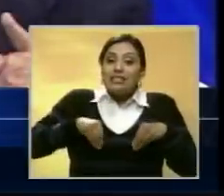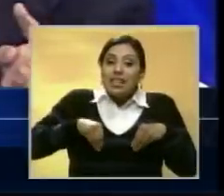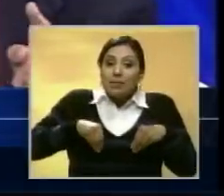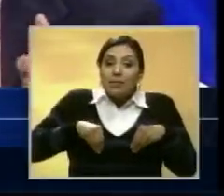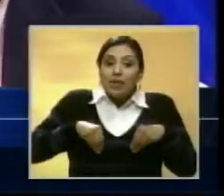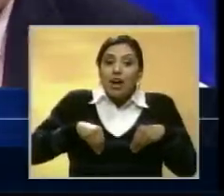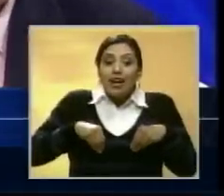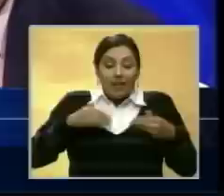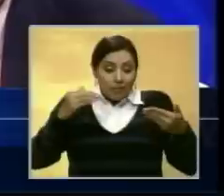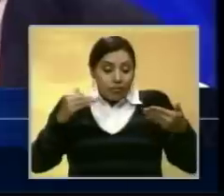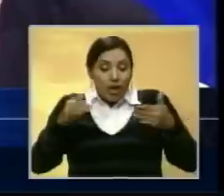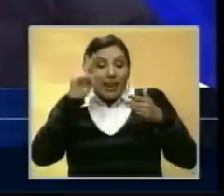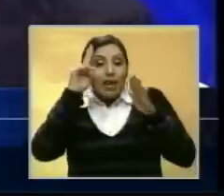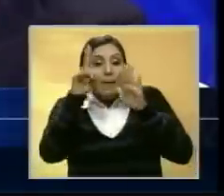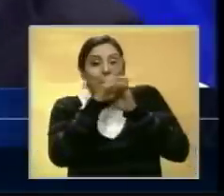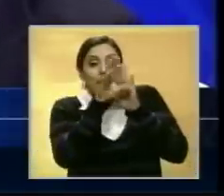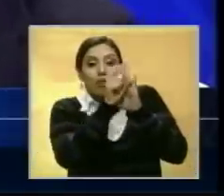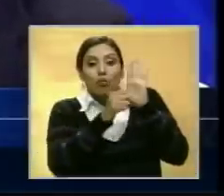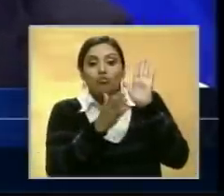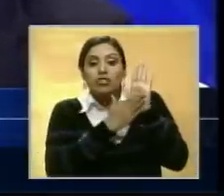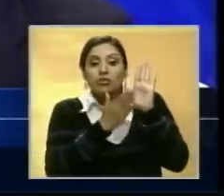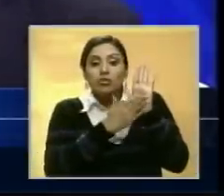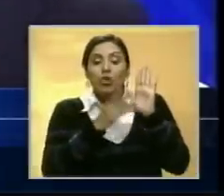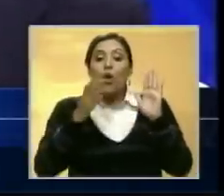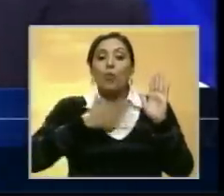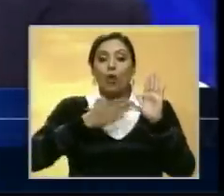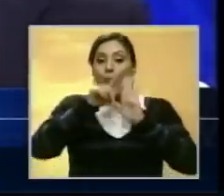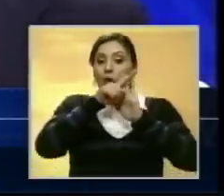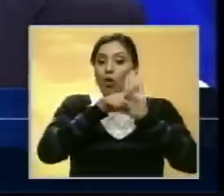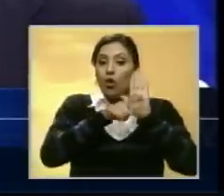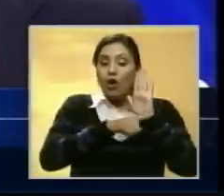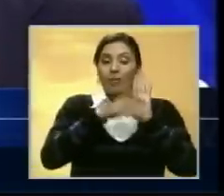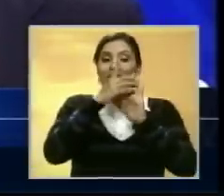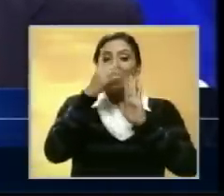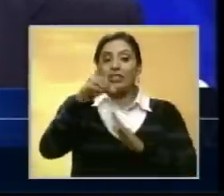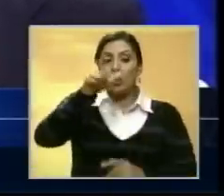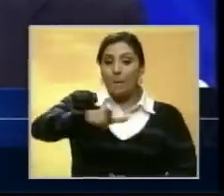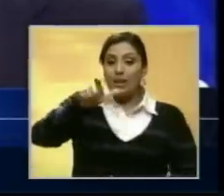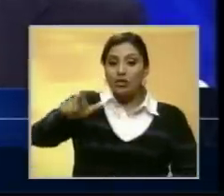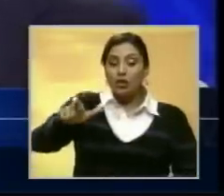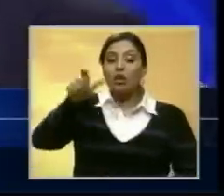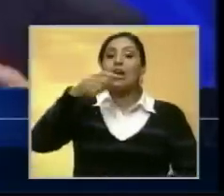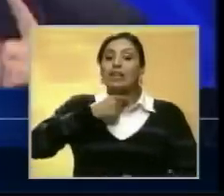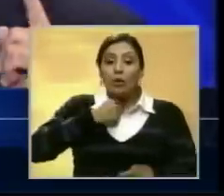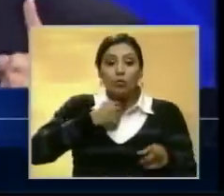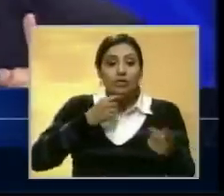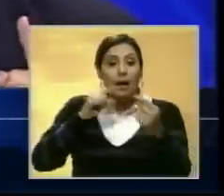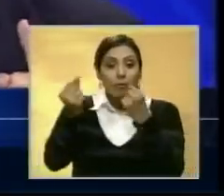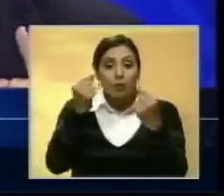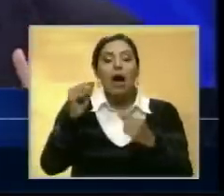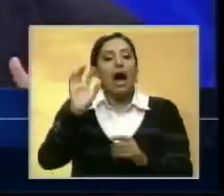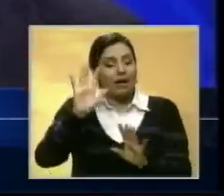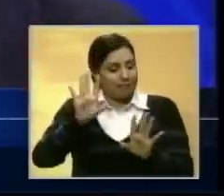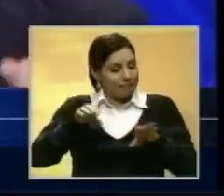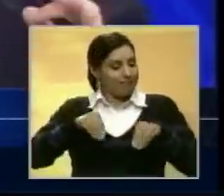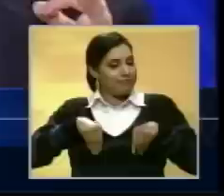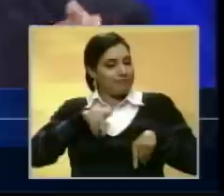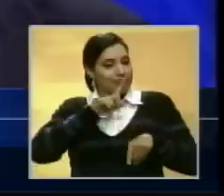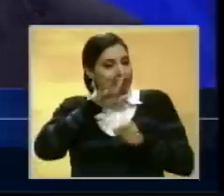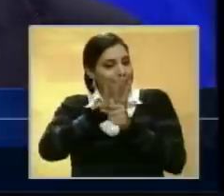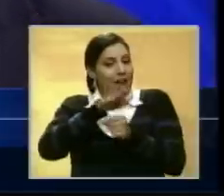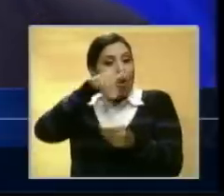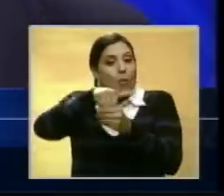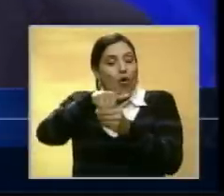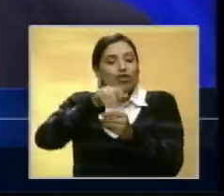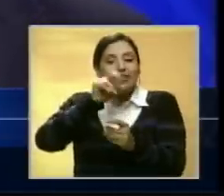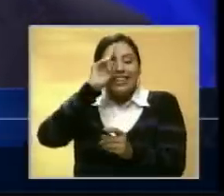la Constitución, su propio reglamento y el derecho de los venezolanos a expresarse. El voto es